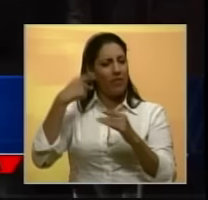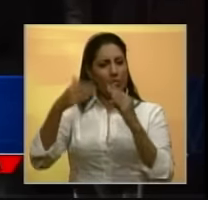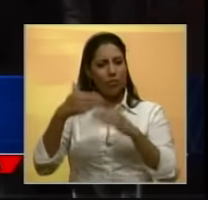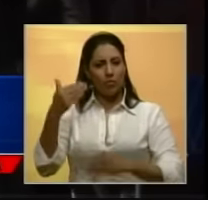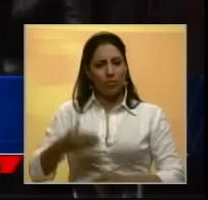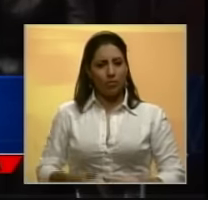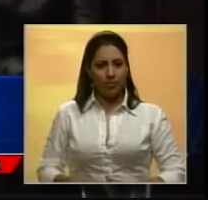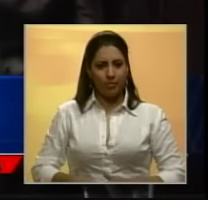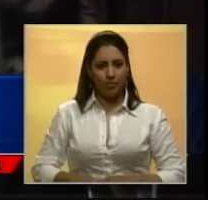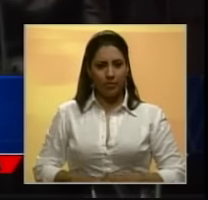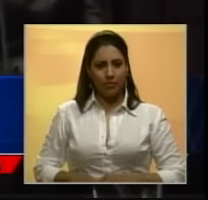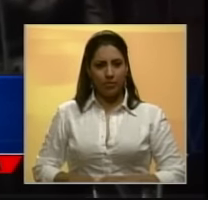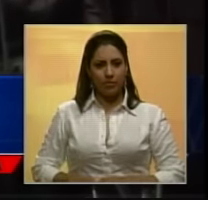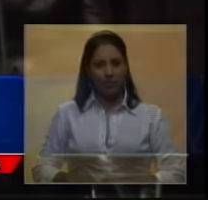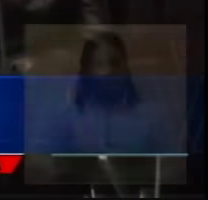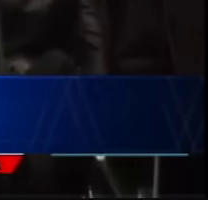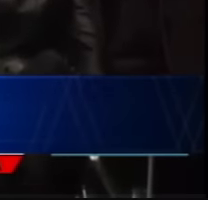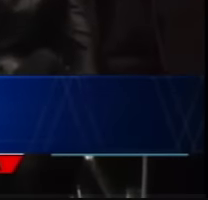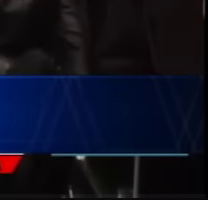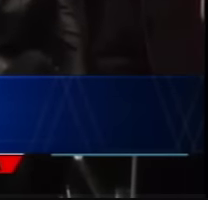y Estrellas.